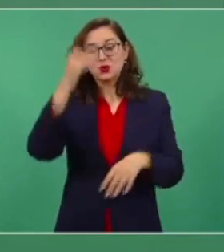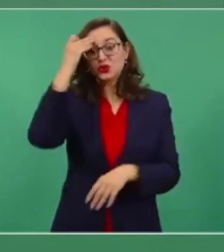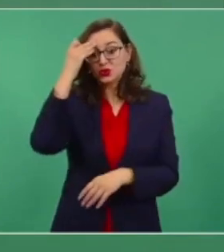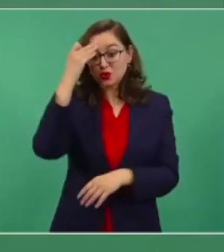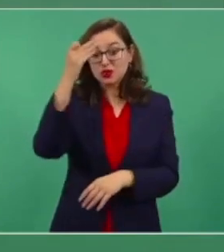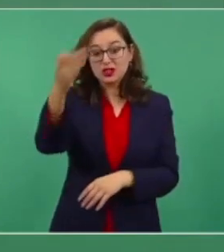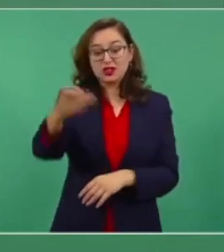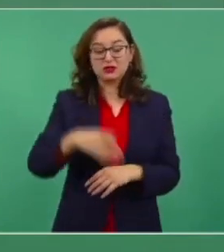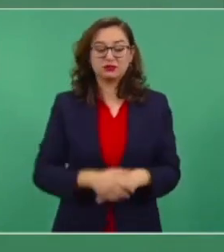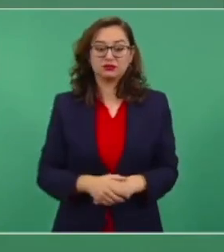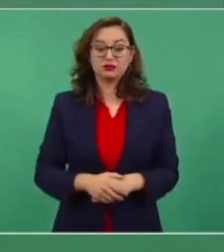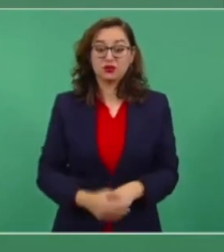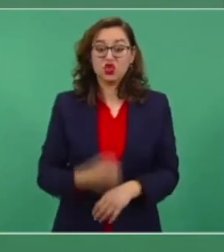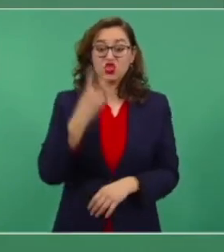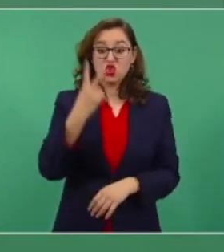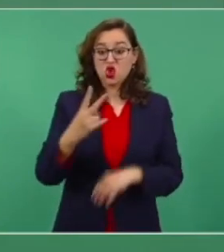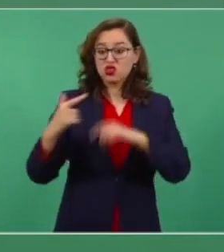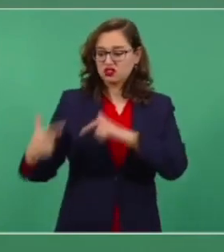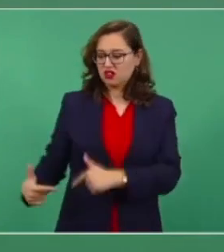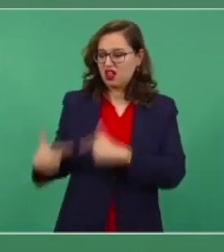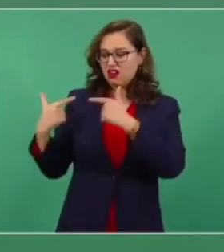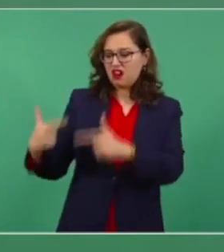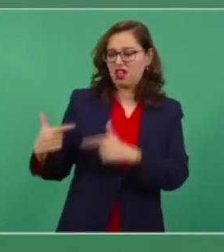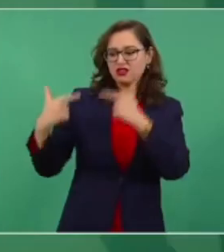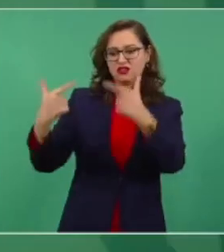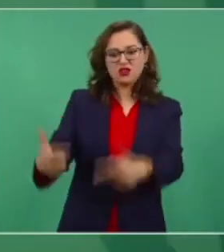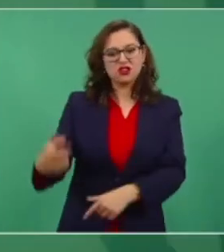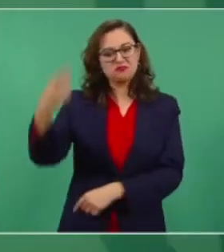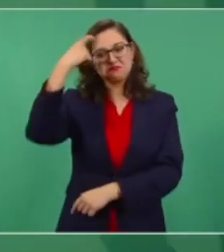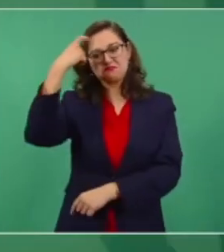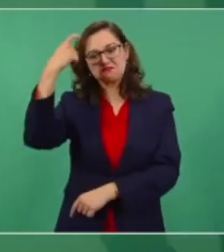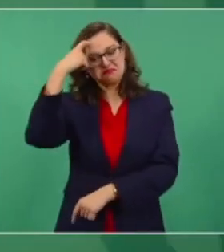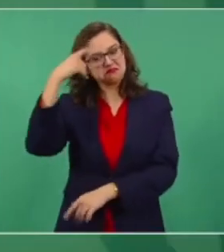Afectaron 2 generaciones.